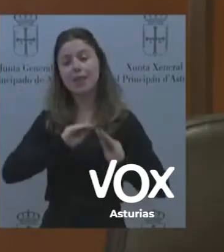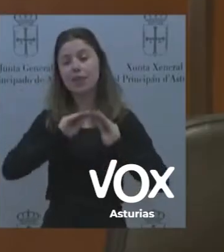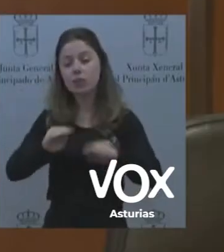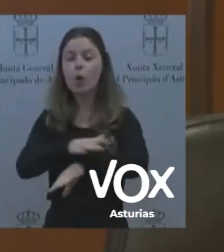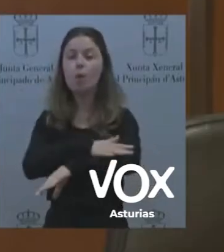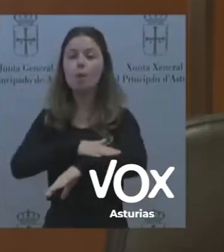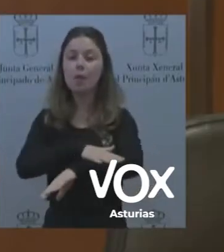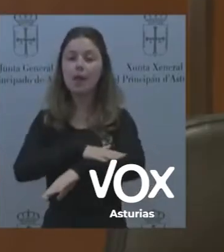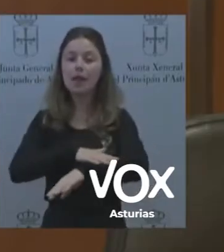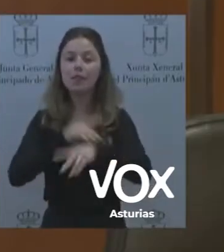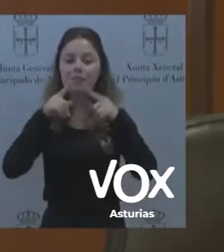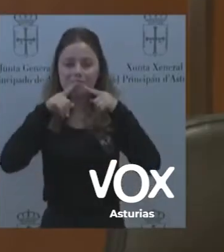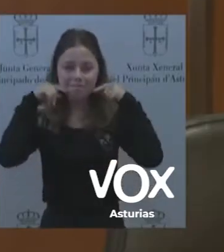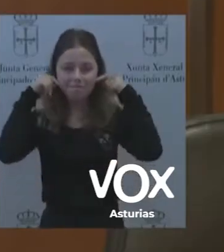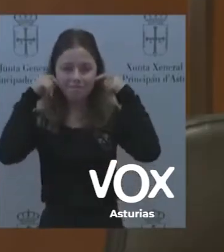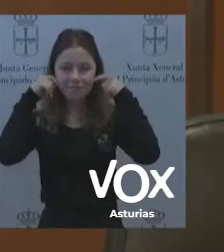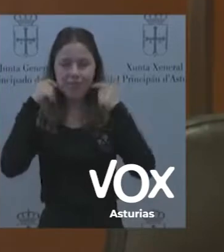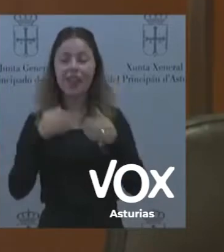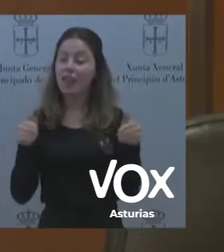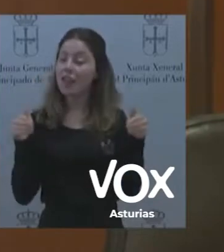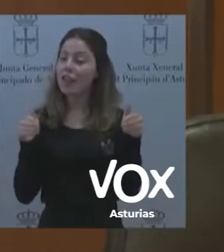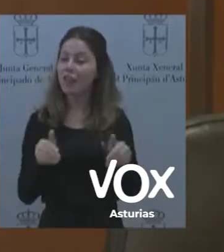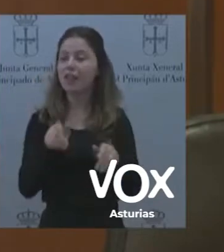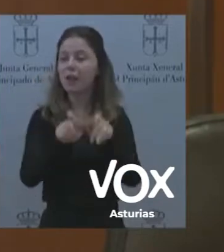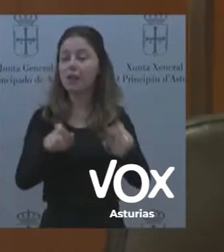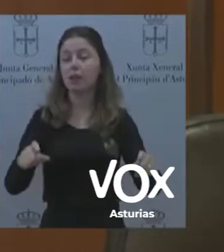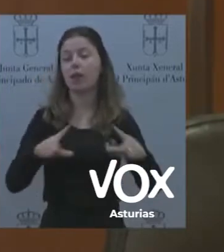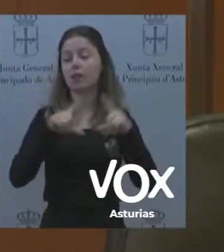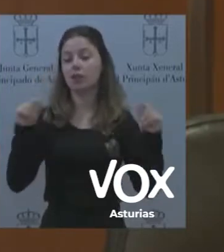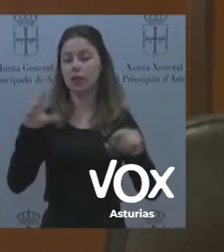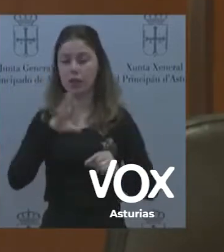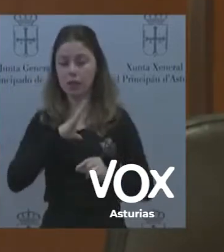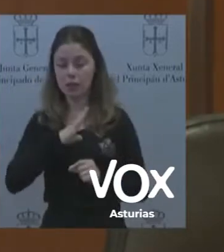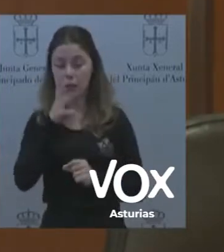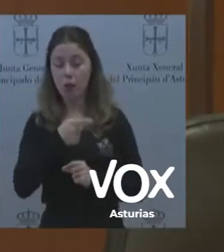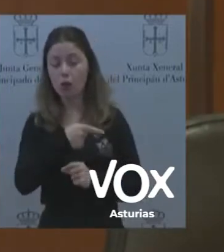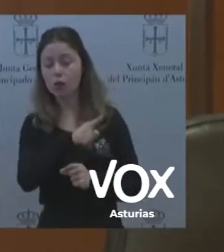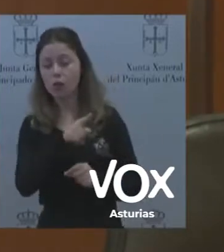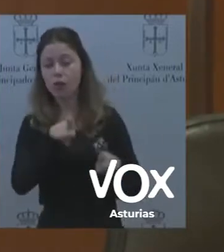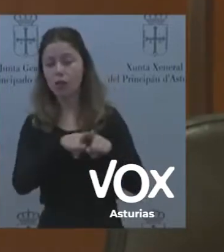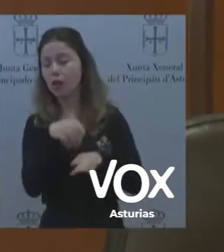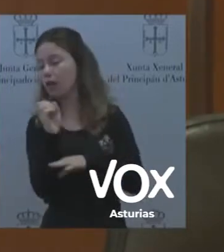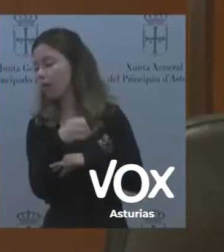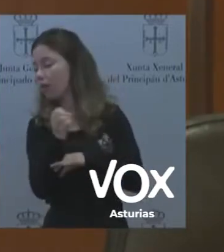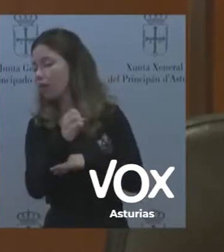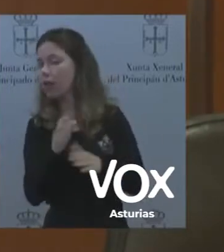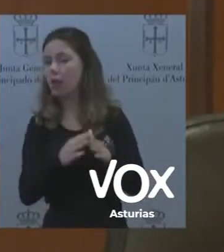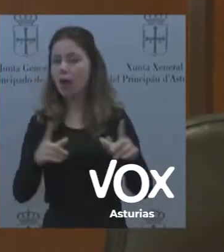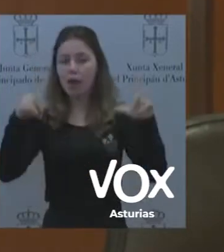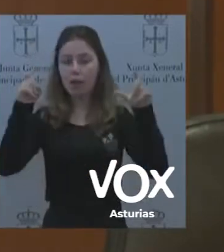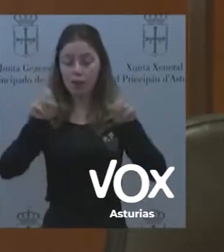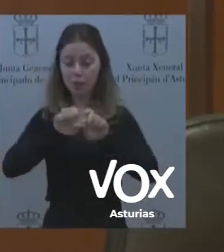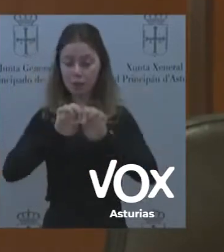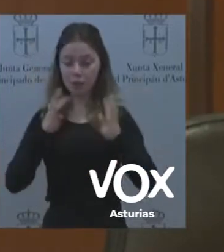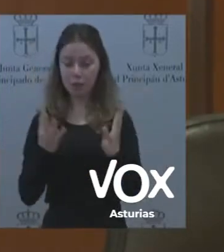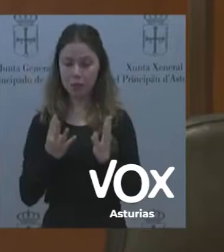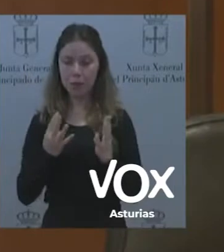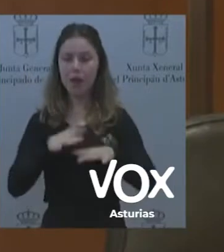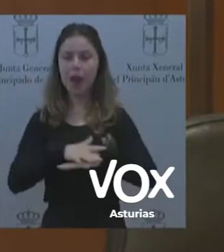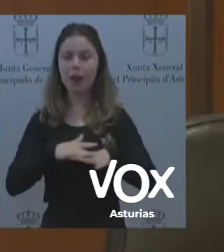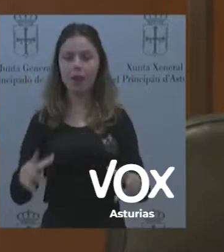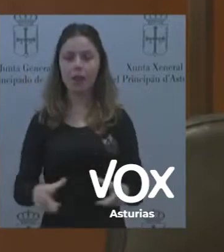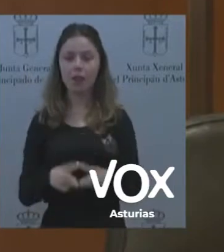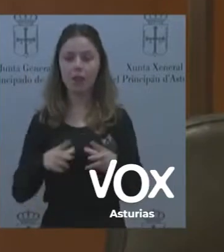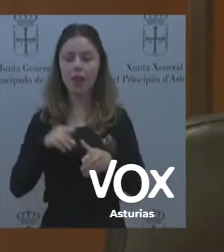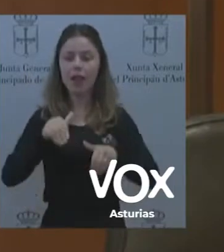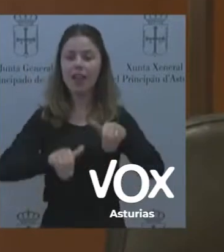Céntrese en los asturianos, porque usted está a otras cosas, a las fotos en Madrid, las redes sociales, las elecciones de Andalucía o comentarista